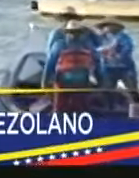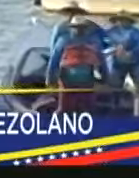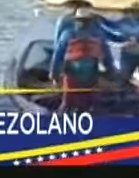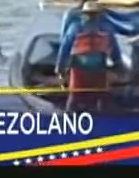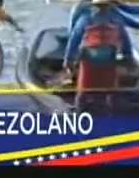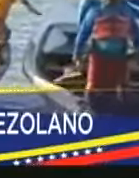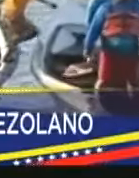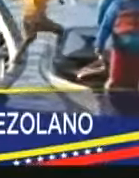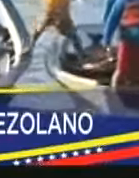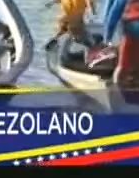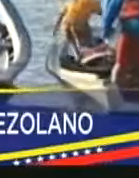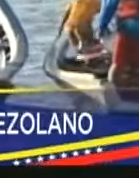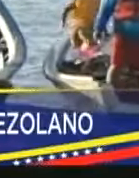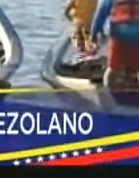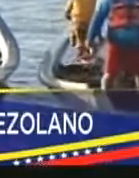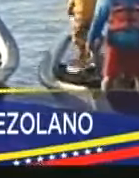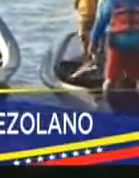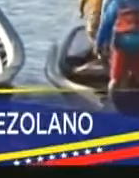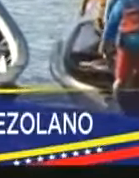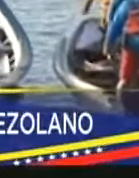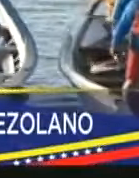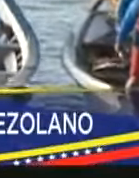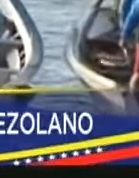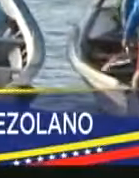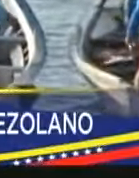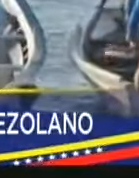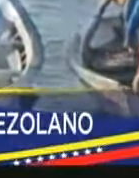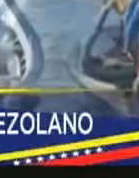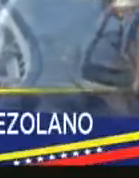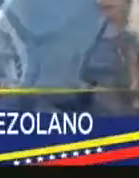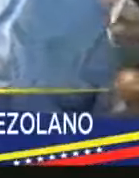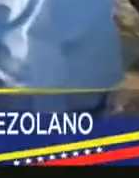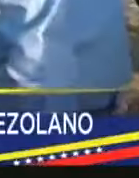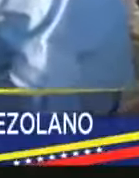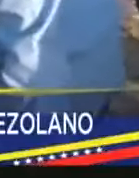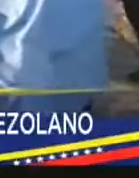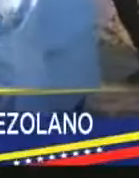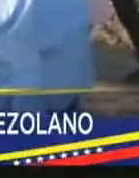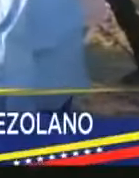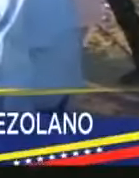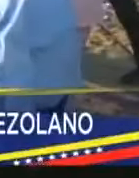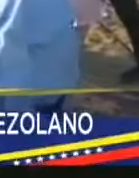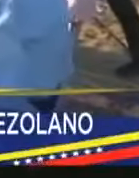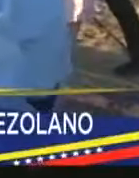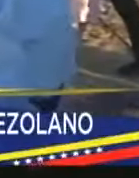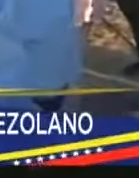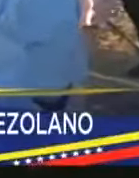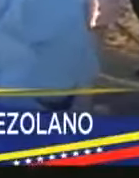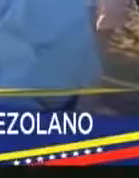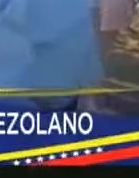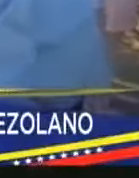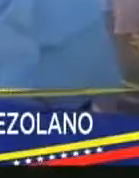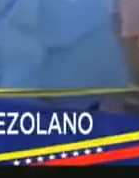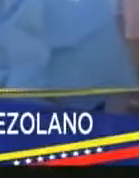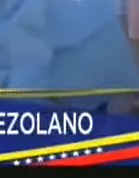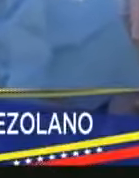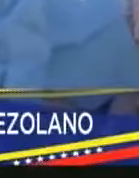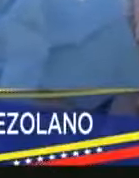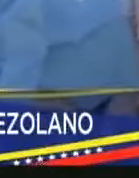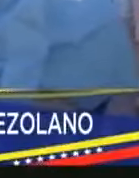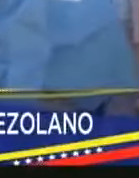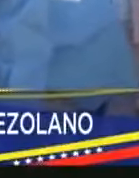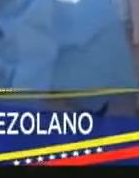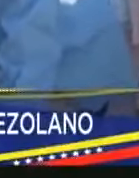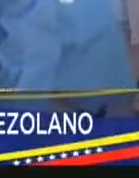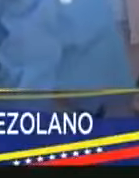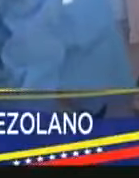país proviene del estado Sucre, teniendo como rubro principal la sardina. Además, nuestros